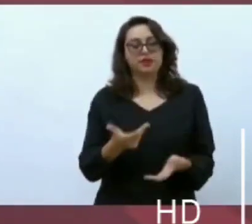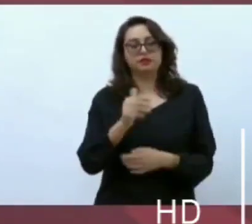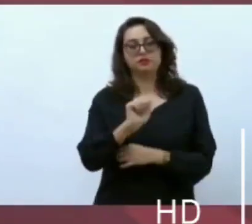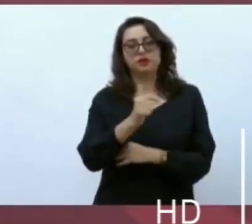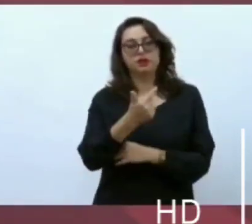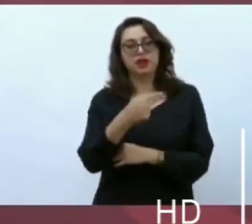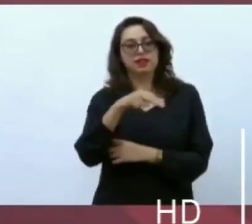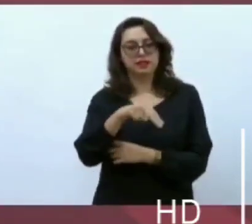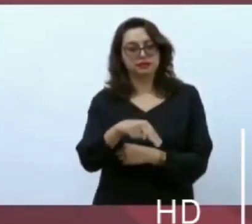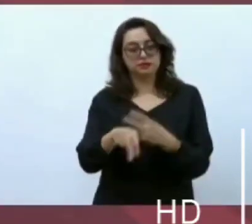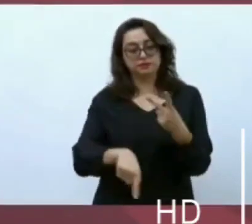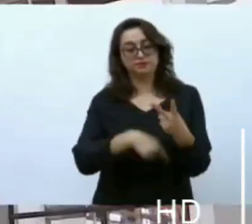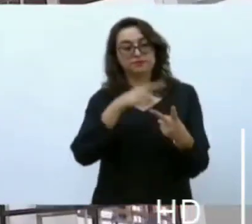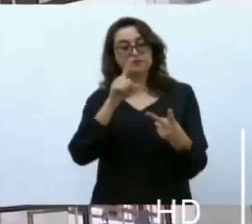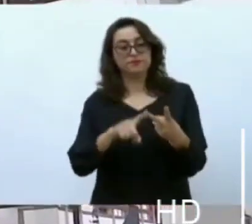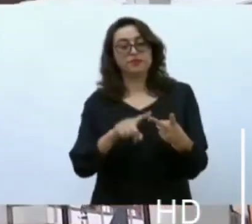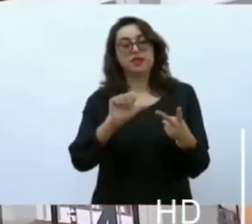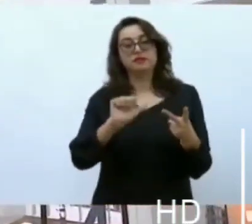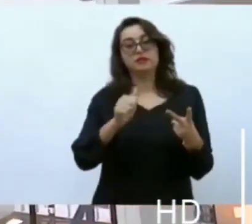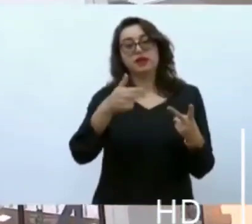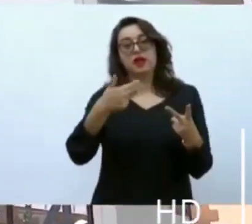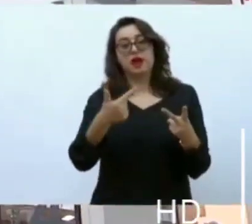Agrario.